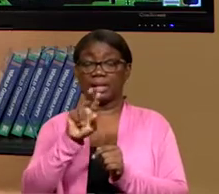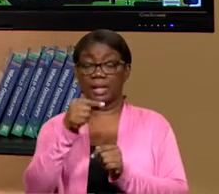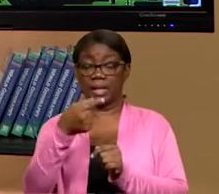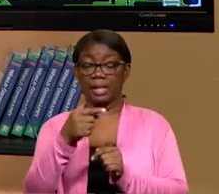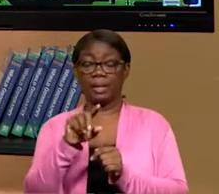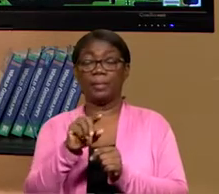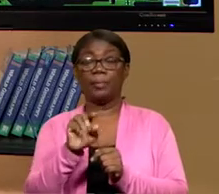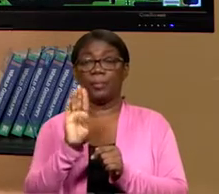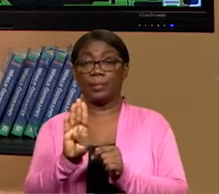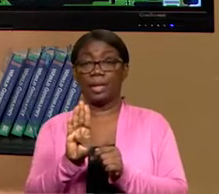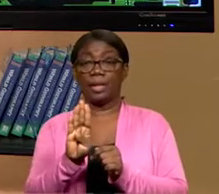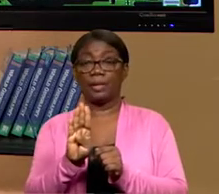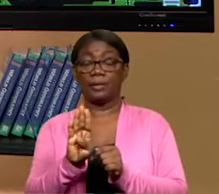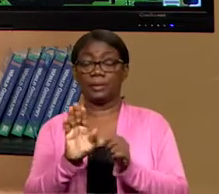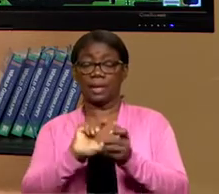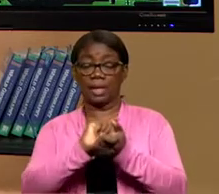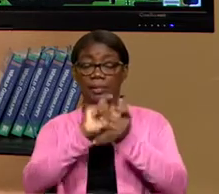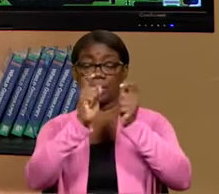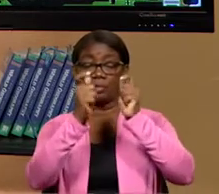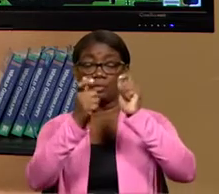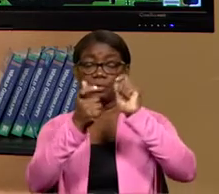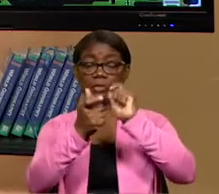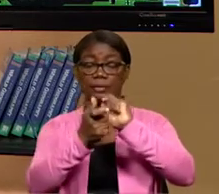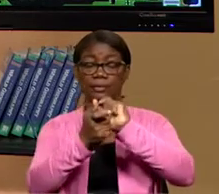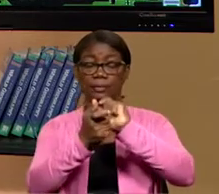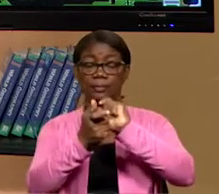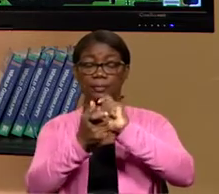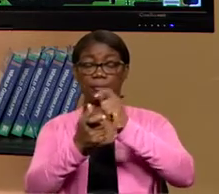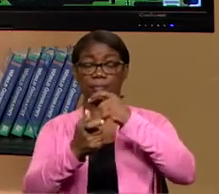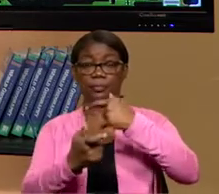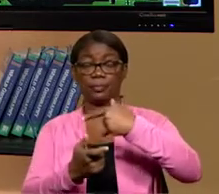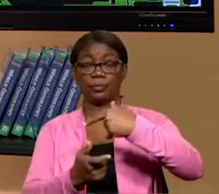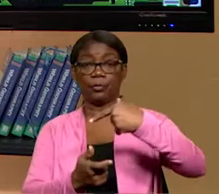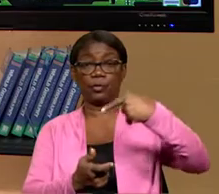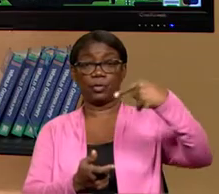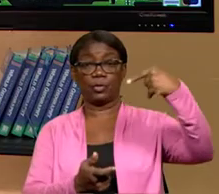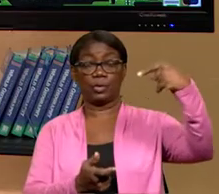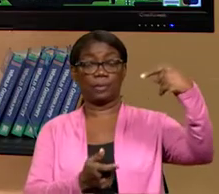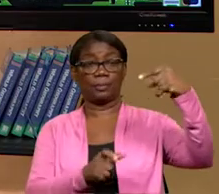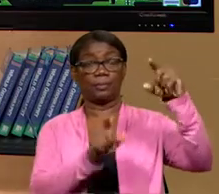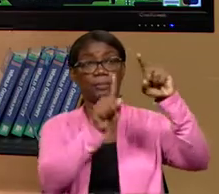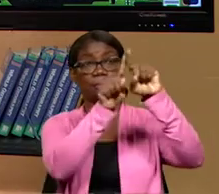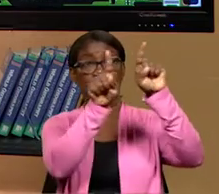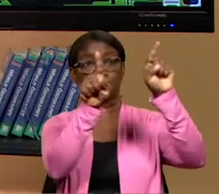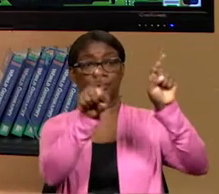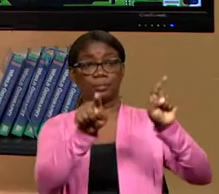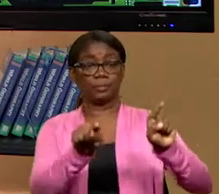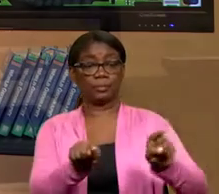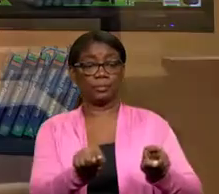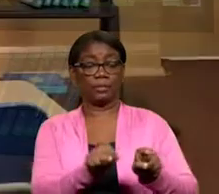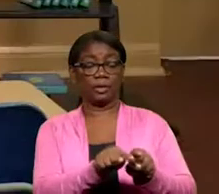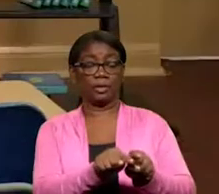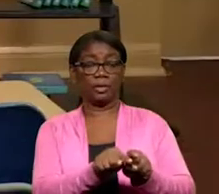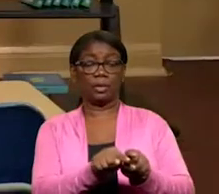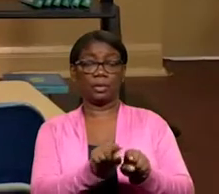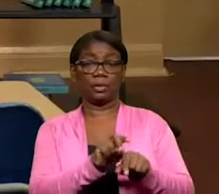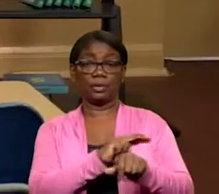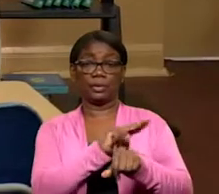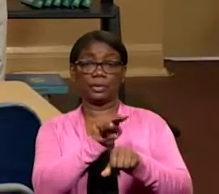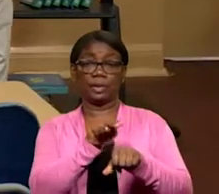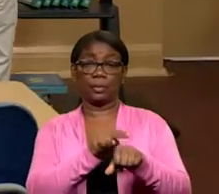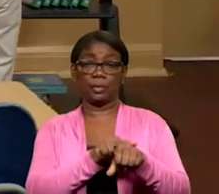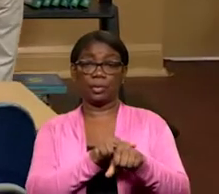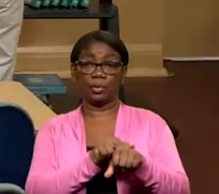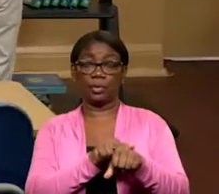¿ok?, se transforma, ¿verdad?, en lo que comúnmente conocemos un sistema